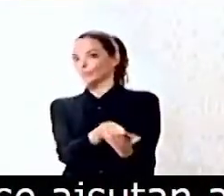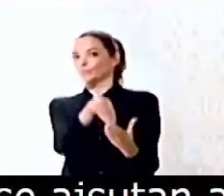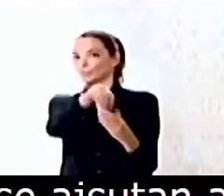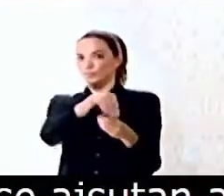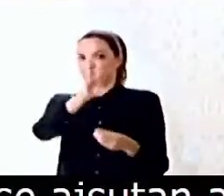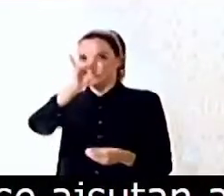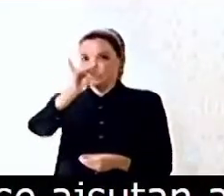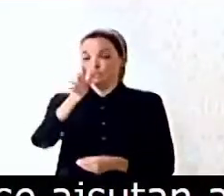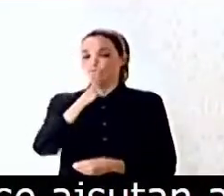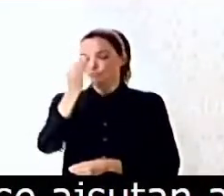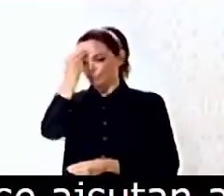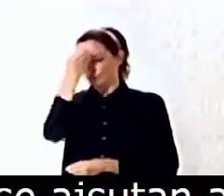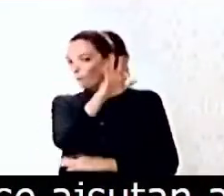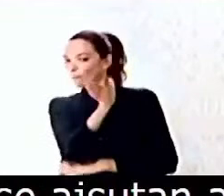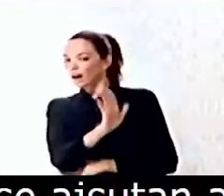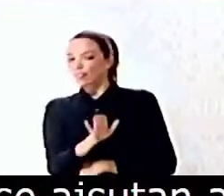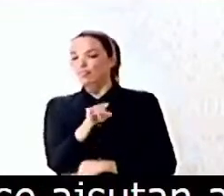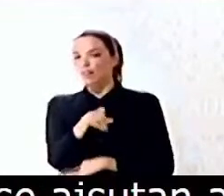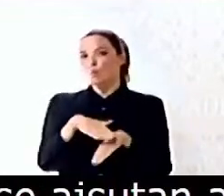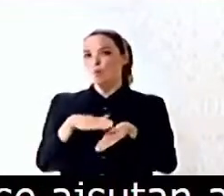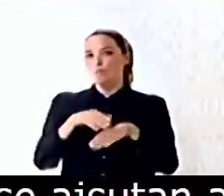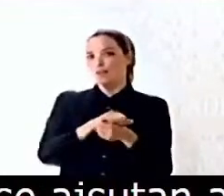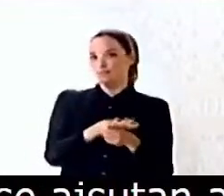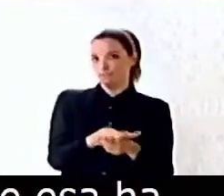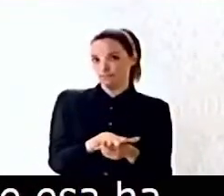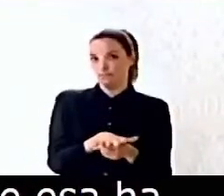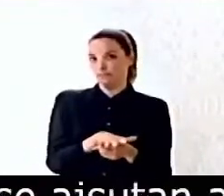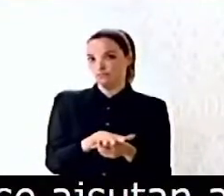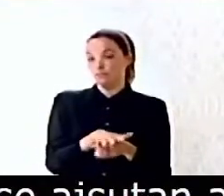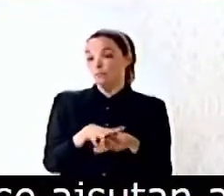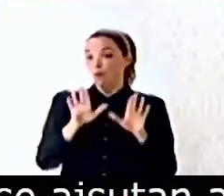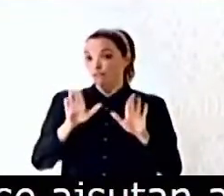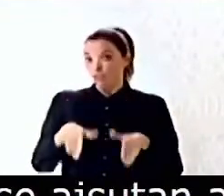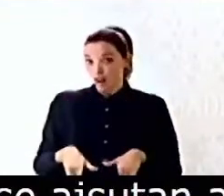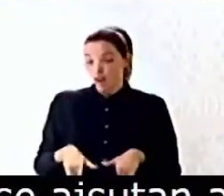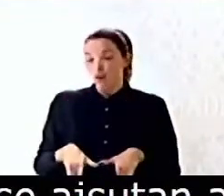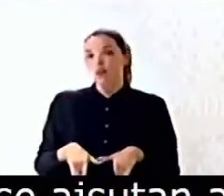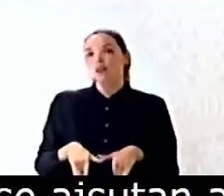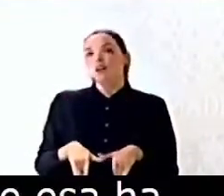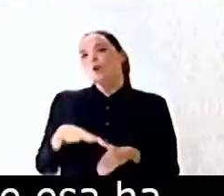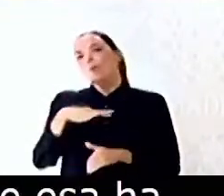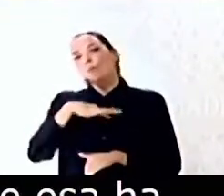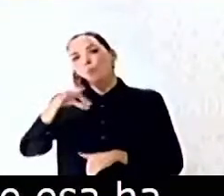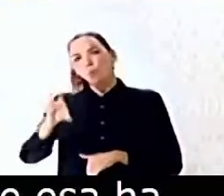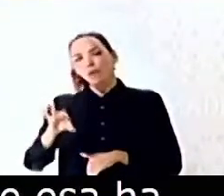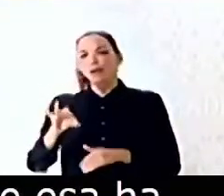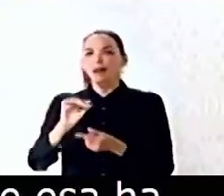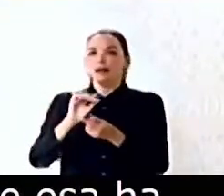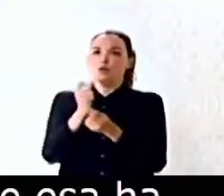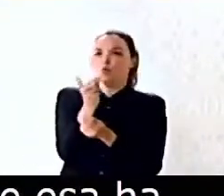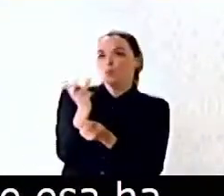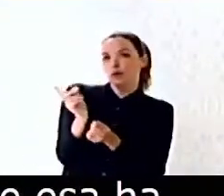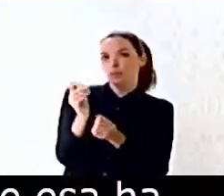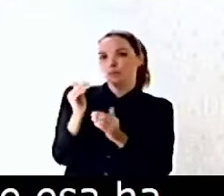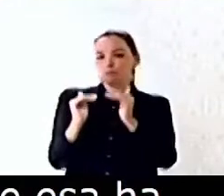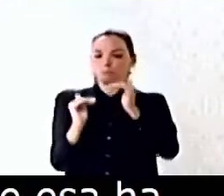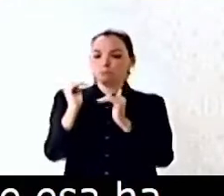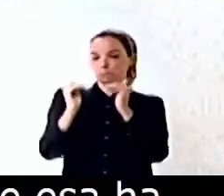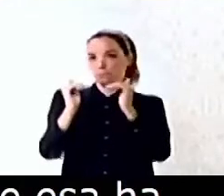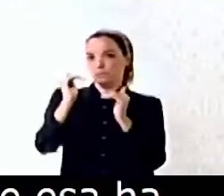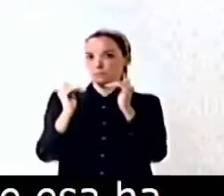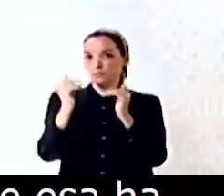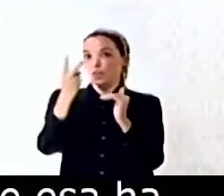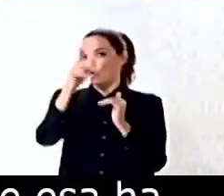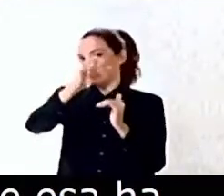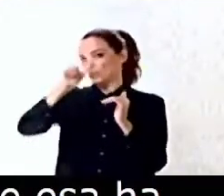que esa ha podido ser la causa del fallecimiento, pero sin duda ninguna puede haber un baile de cifras de alrededor de 2